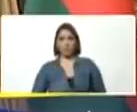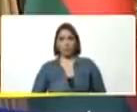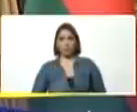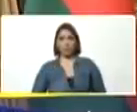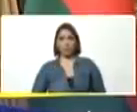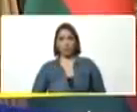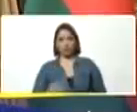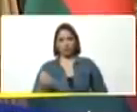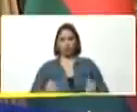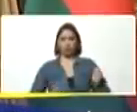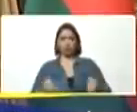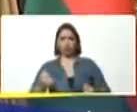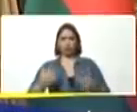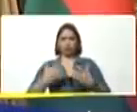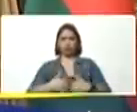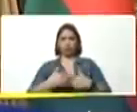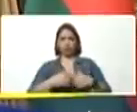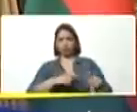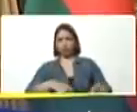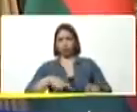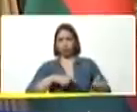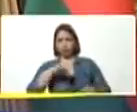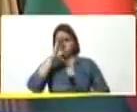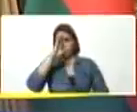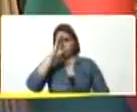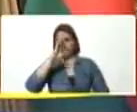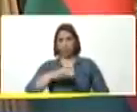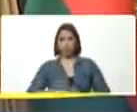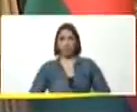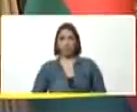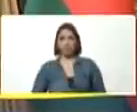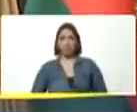de camiones y maquinaria agrícola de Barinas,